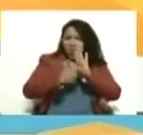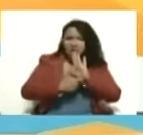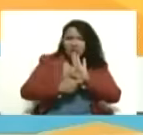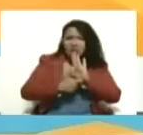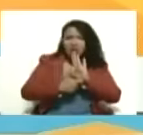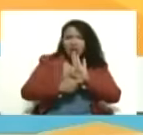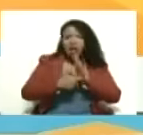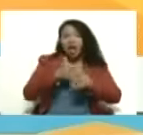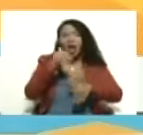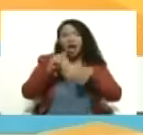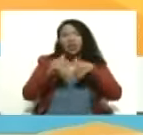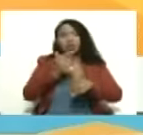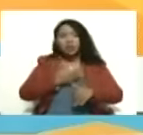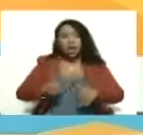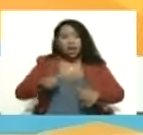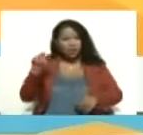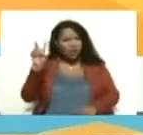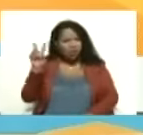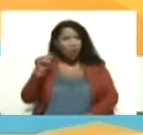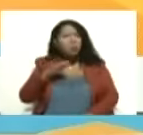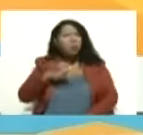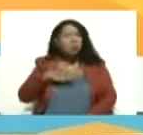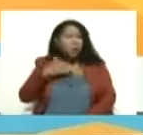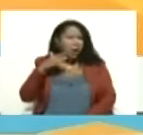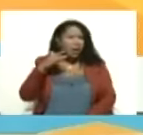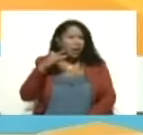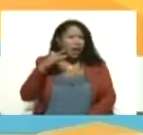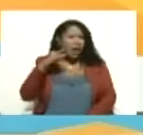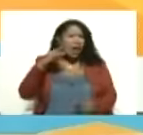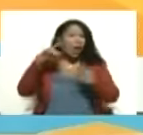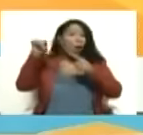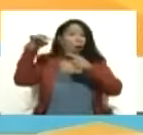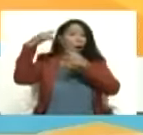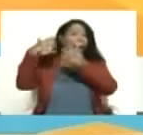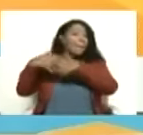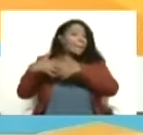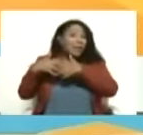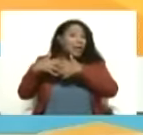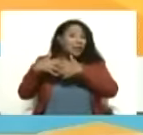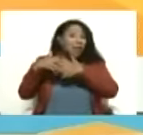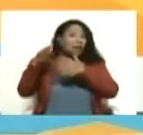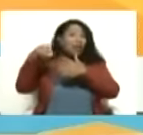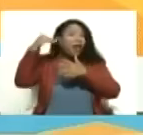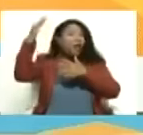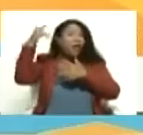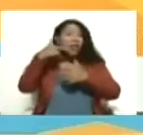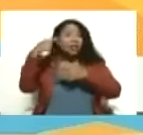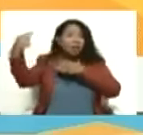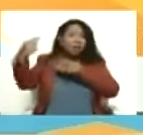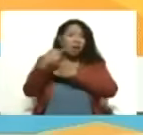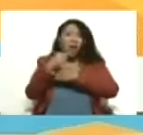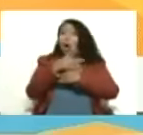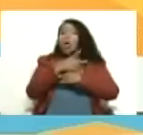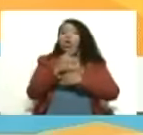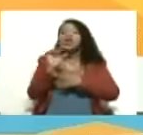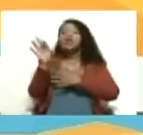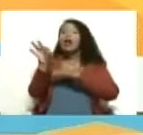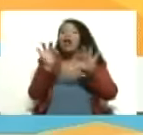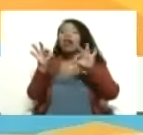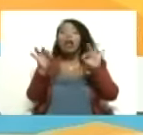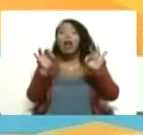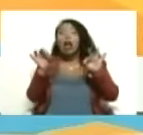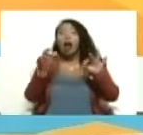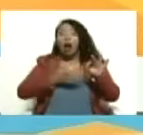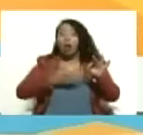en Venezuela puede venir una transnacional extranjera y decir ya no se eligen más alcaldes ni gobernadores en